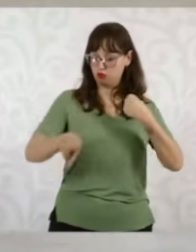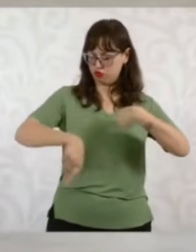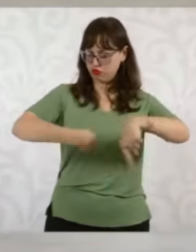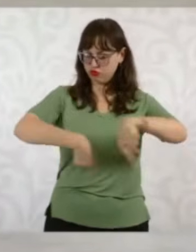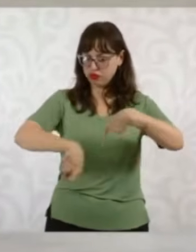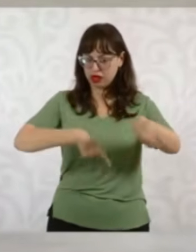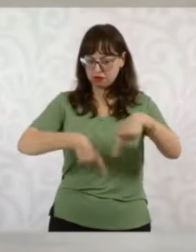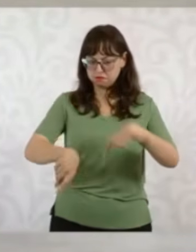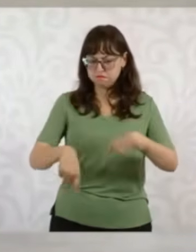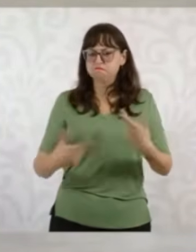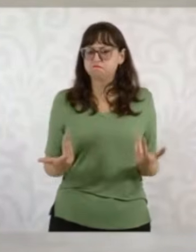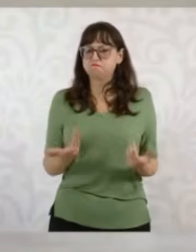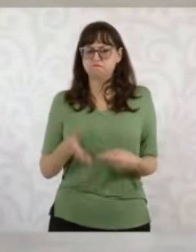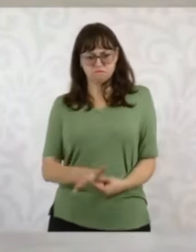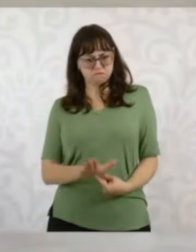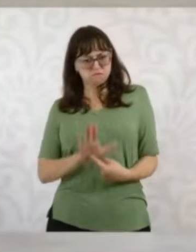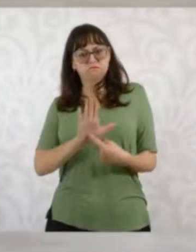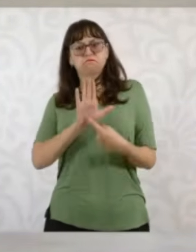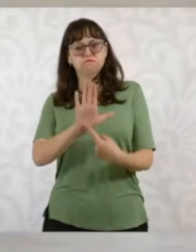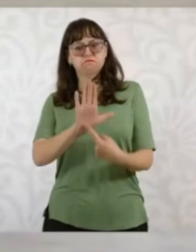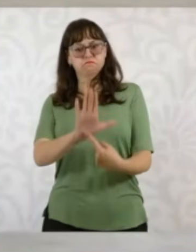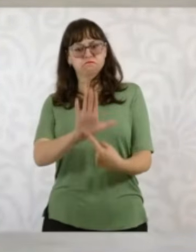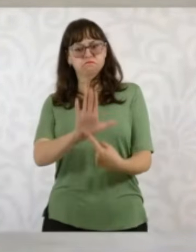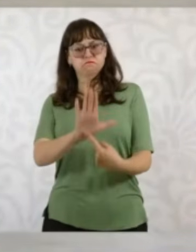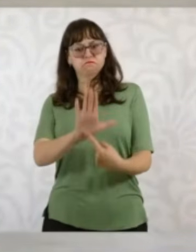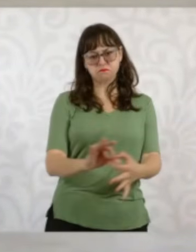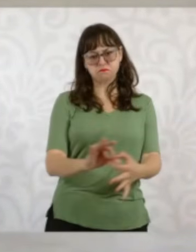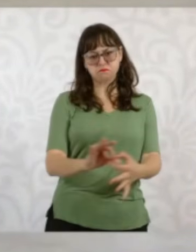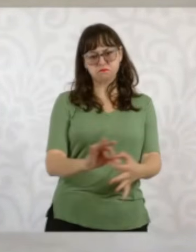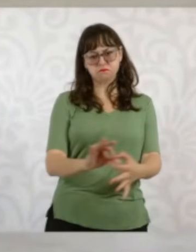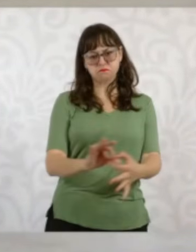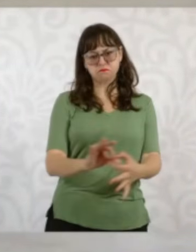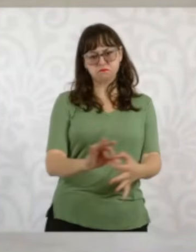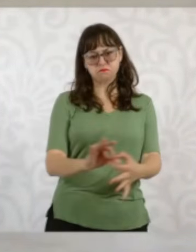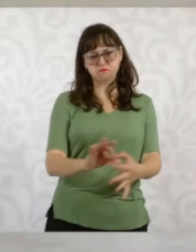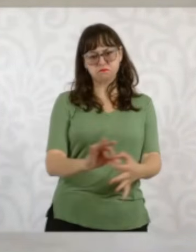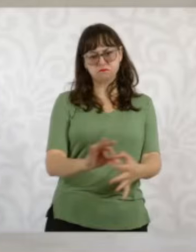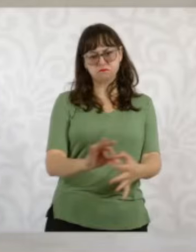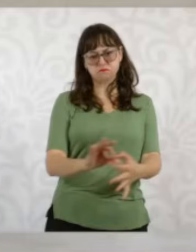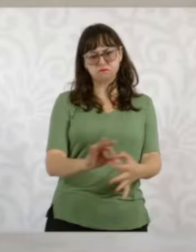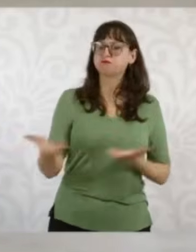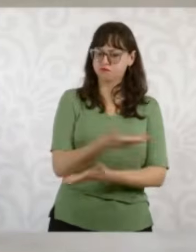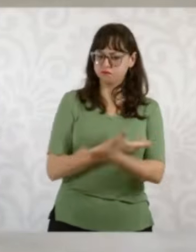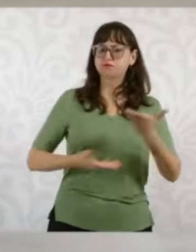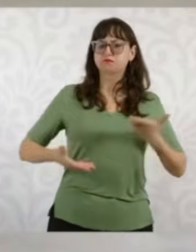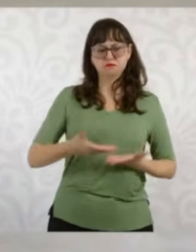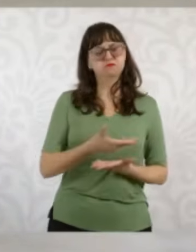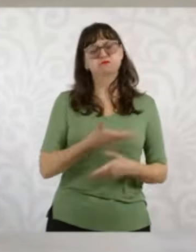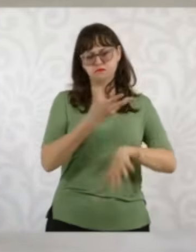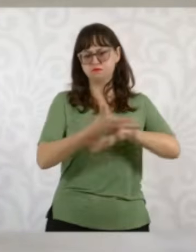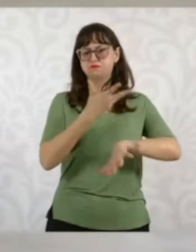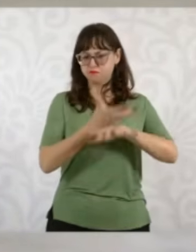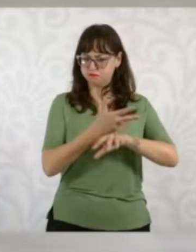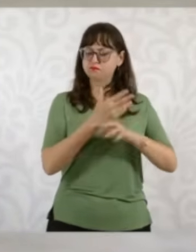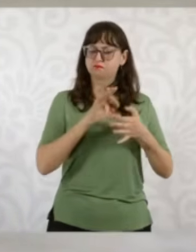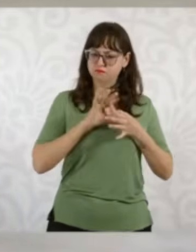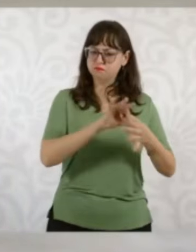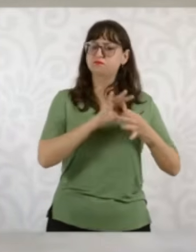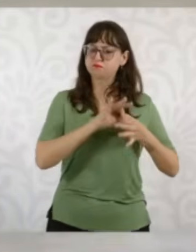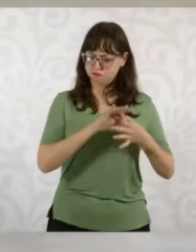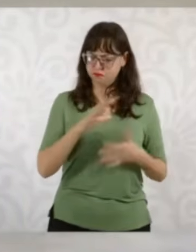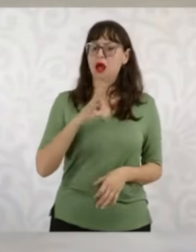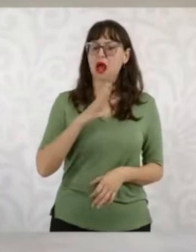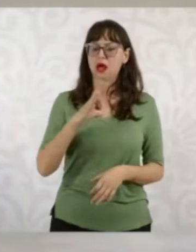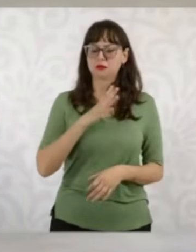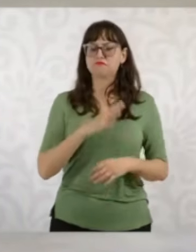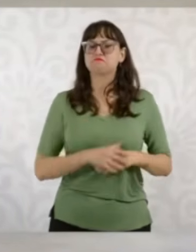una muestra de que hay buena coordinación, buena colaboración con el gobierno de los Estados Unidos.